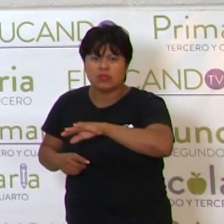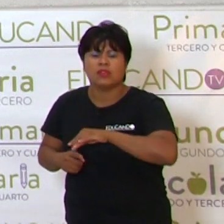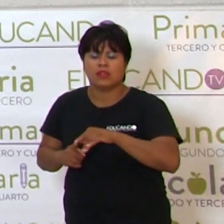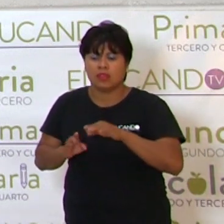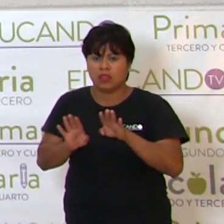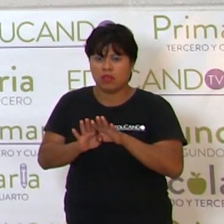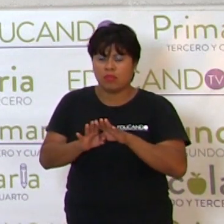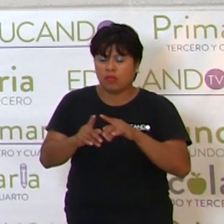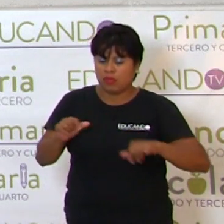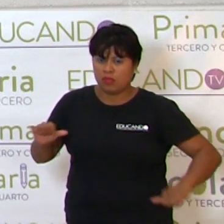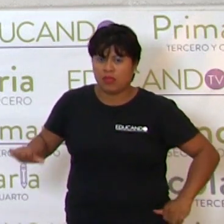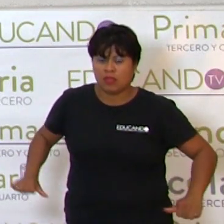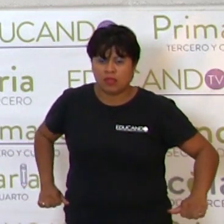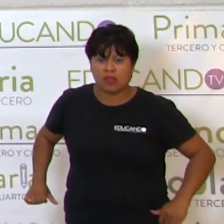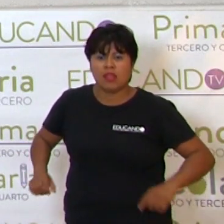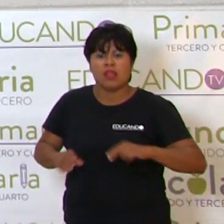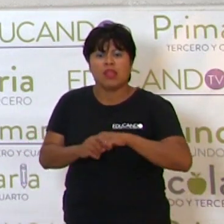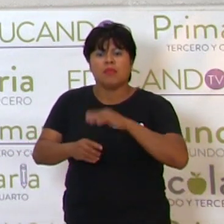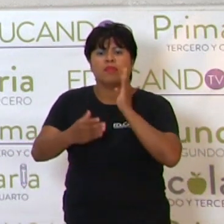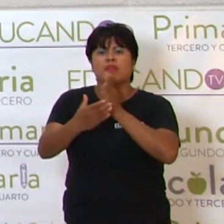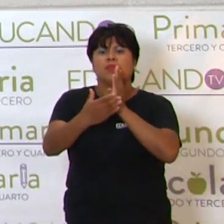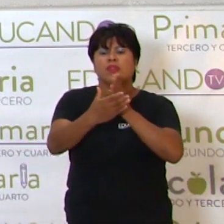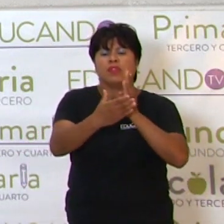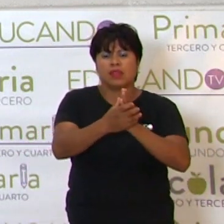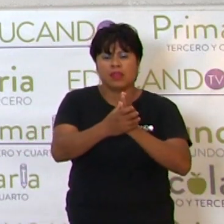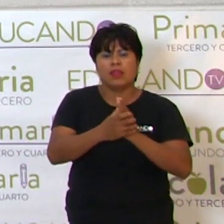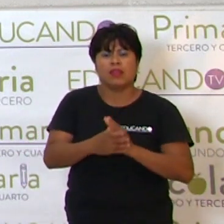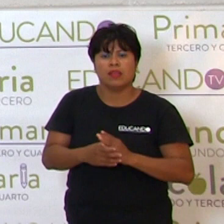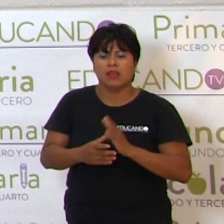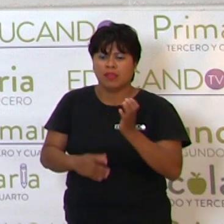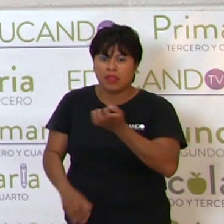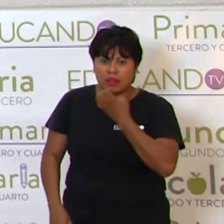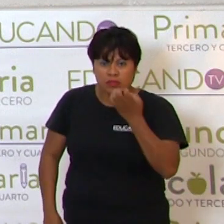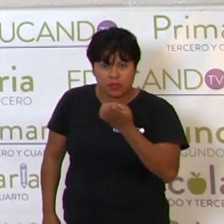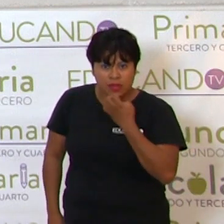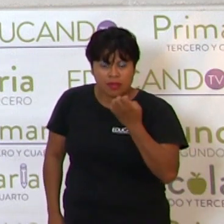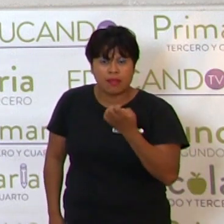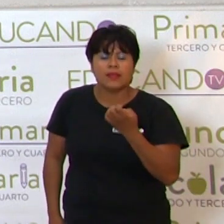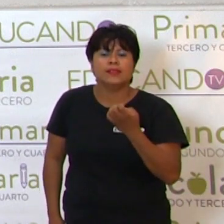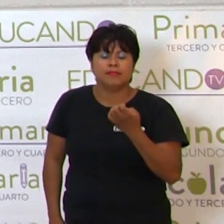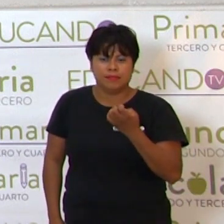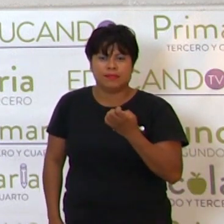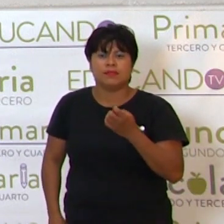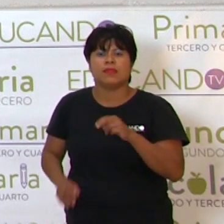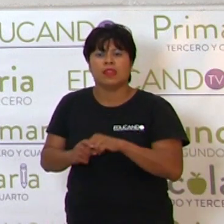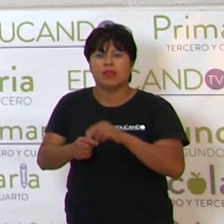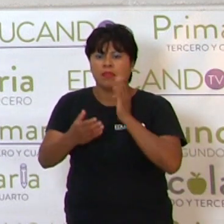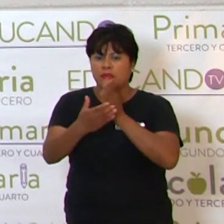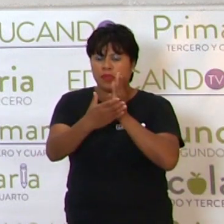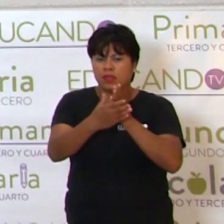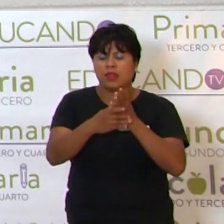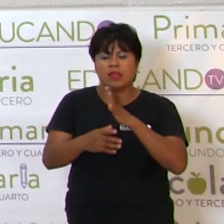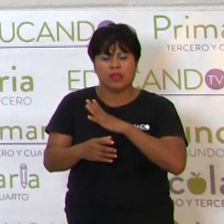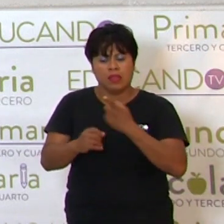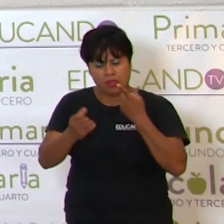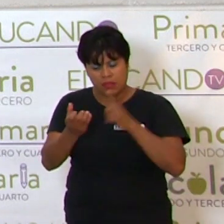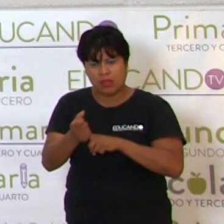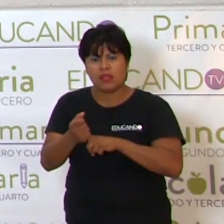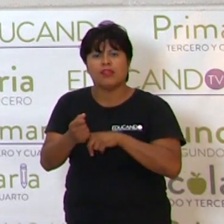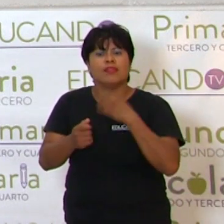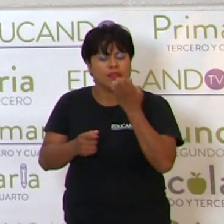teatral en la biblioteca de la escuela, en la biblioteca que está dentro del